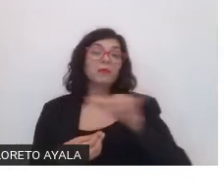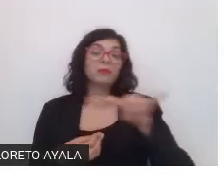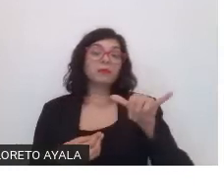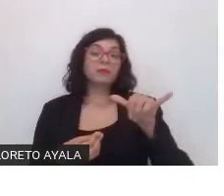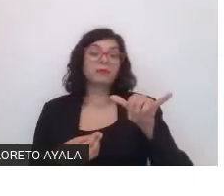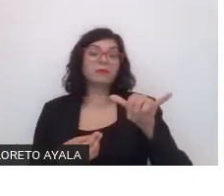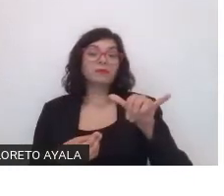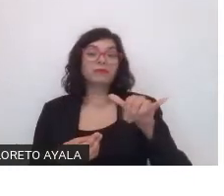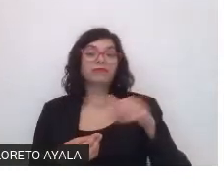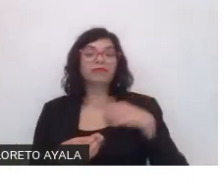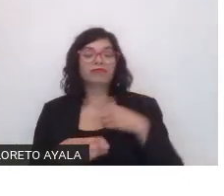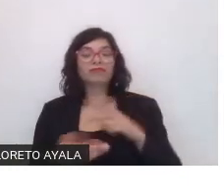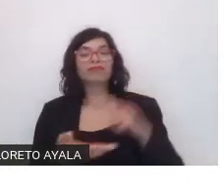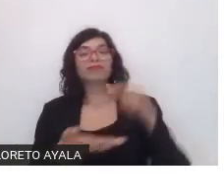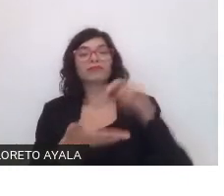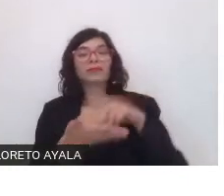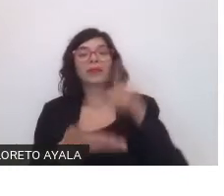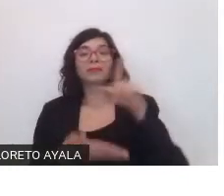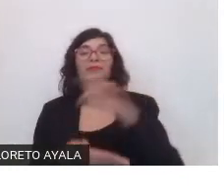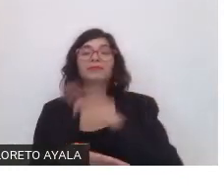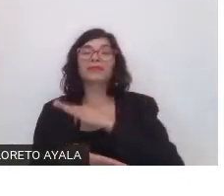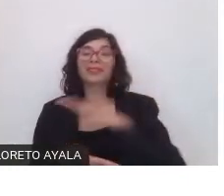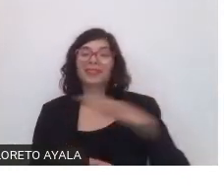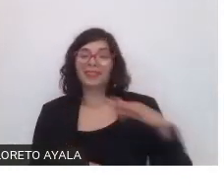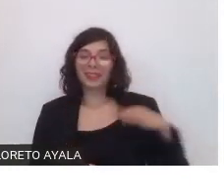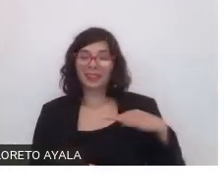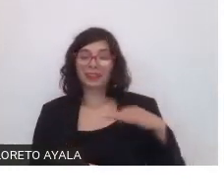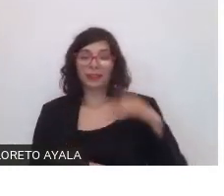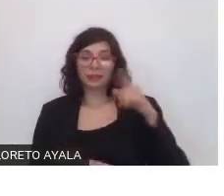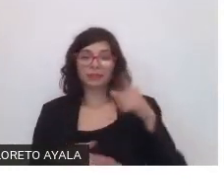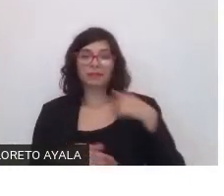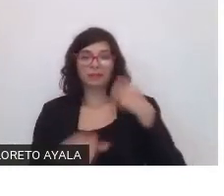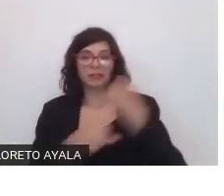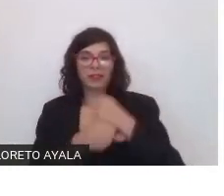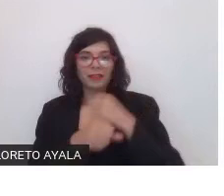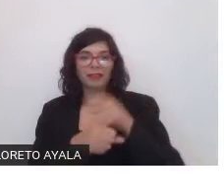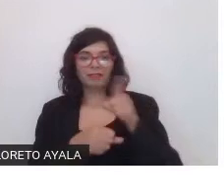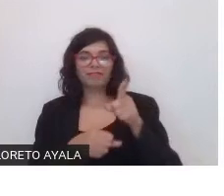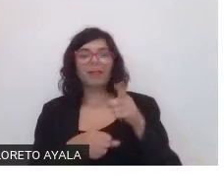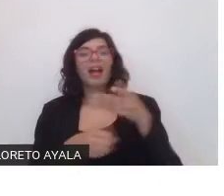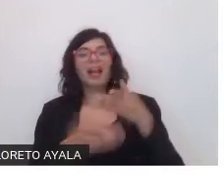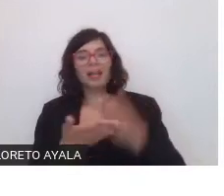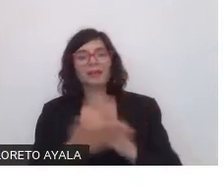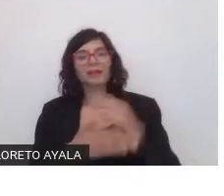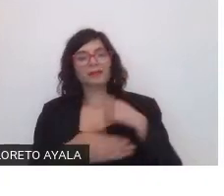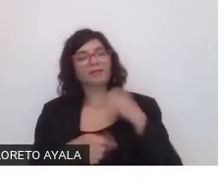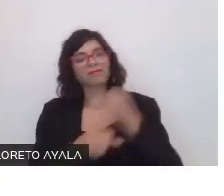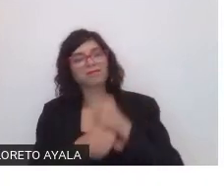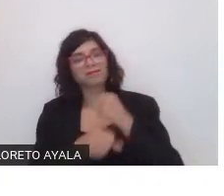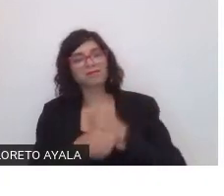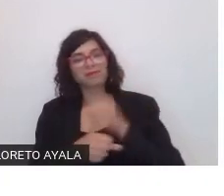al sistema público, al ministerio, y mi perfeccionamiento va por esa vía. Va por la vía